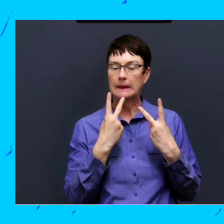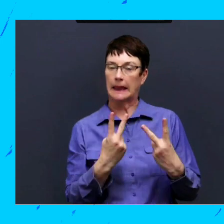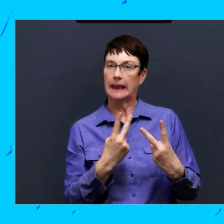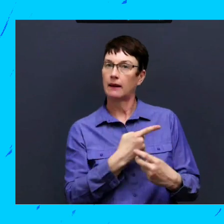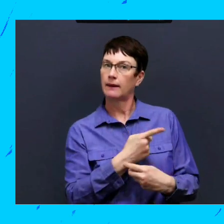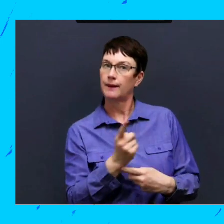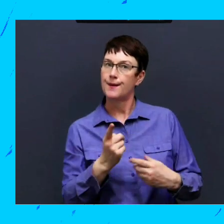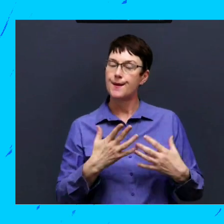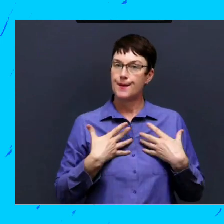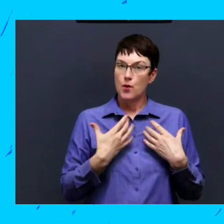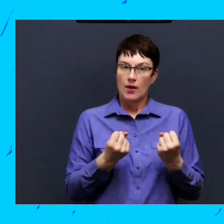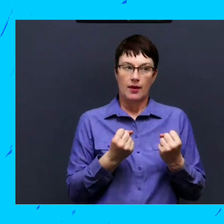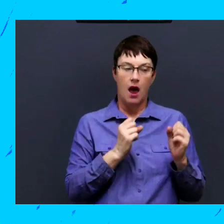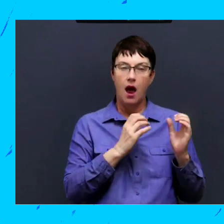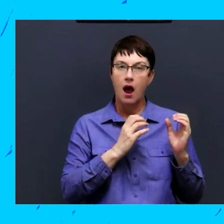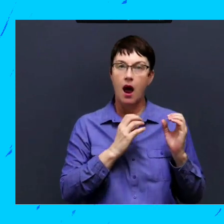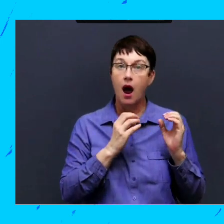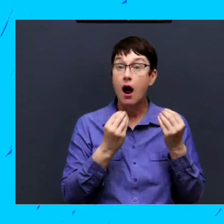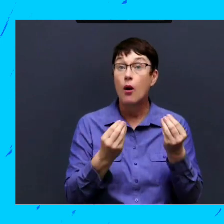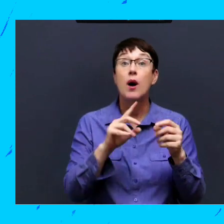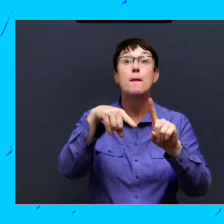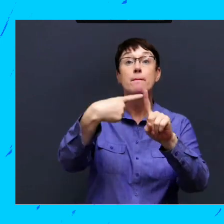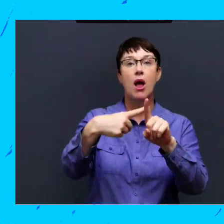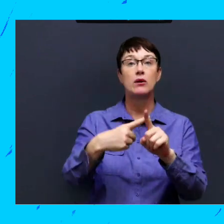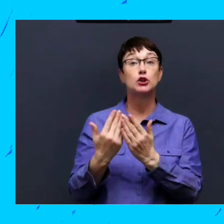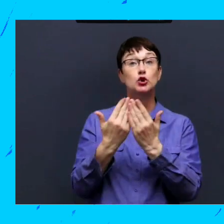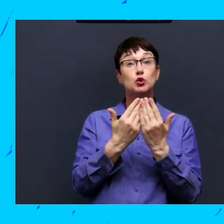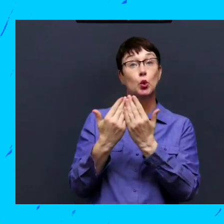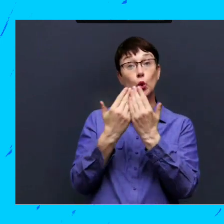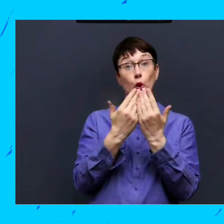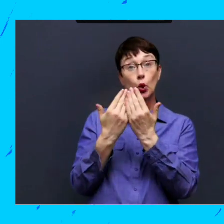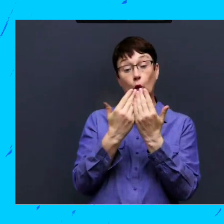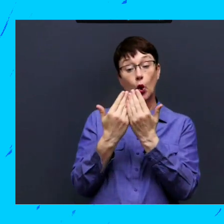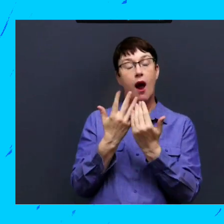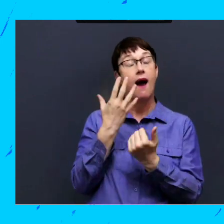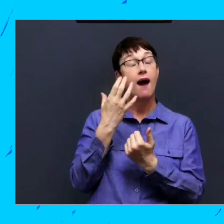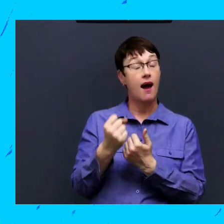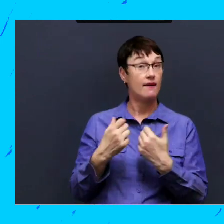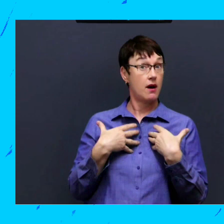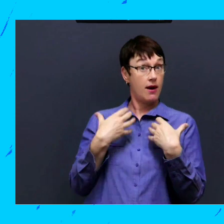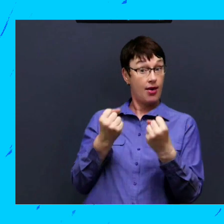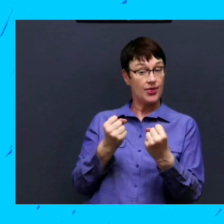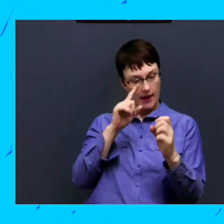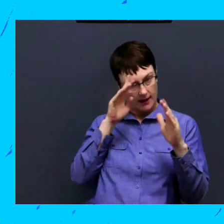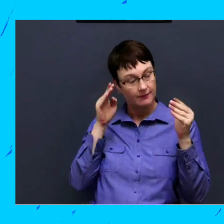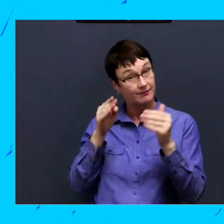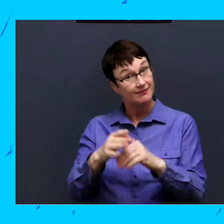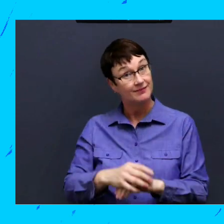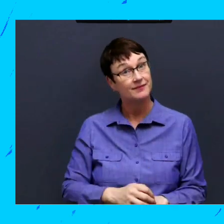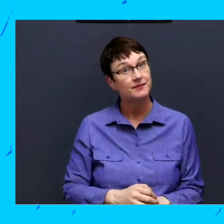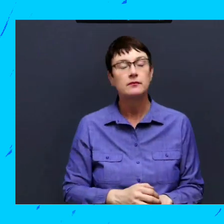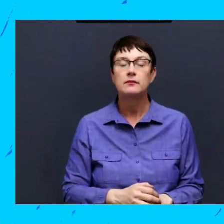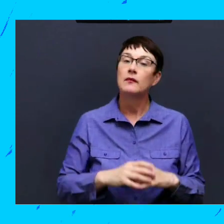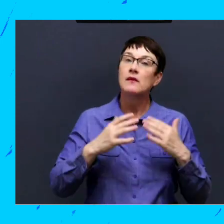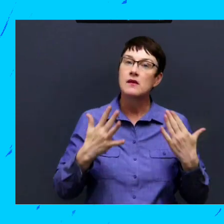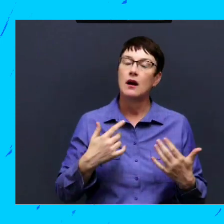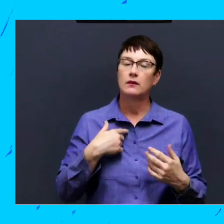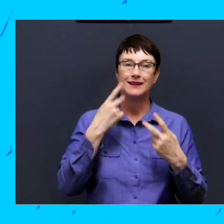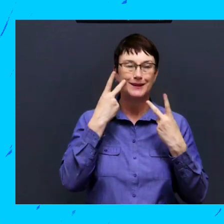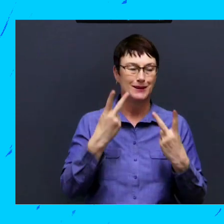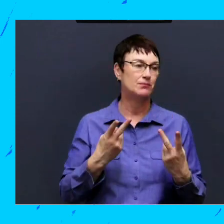sin precedentes con relación a la salud de las escuelas. Y también se resaltó que evitar